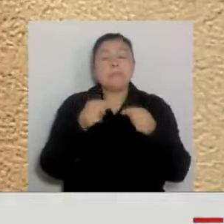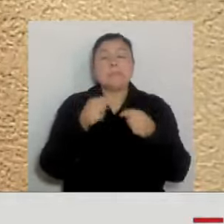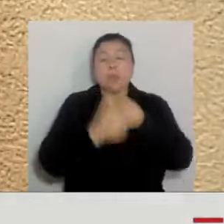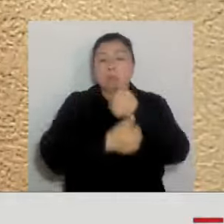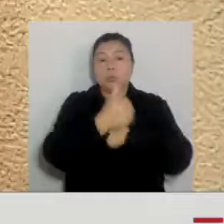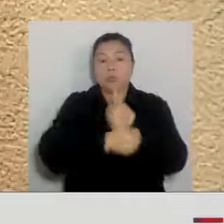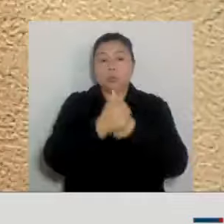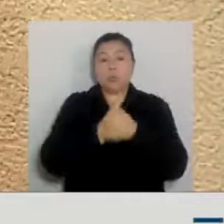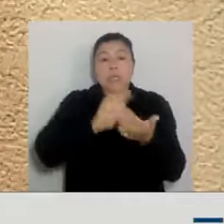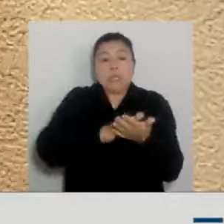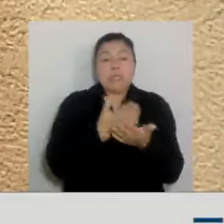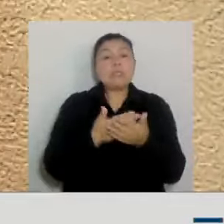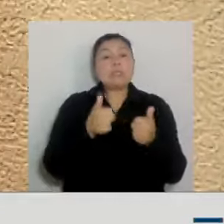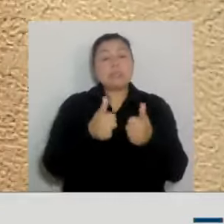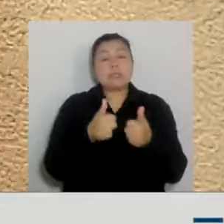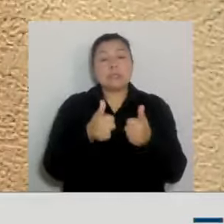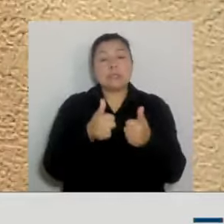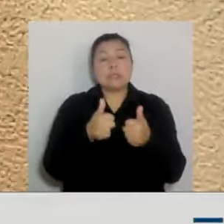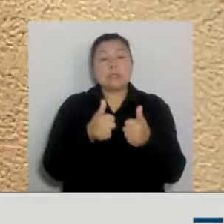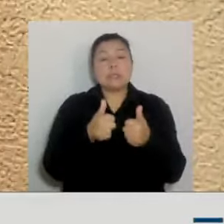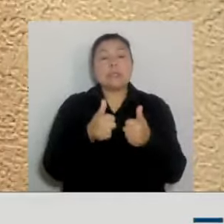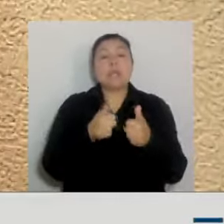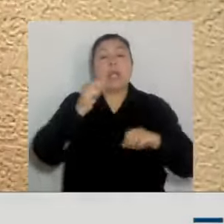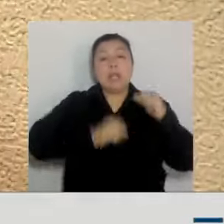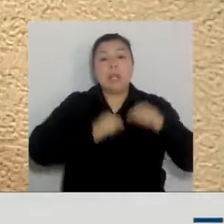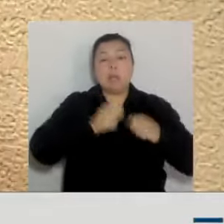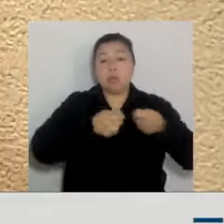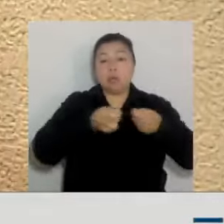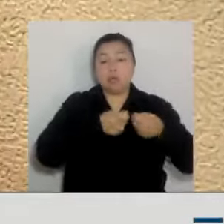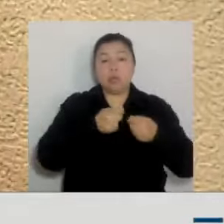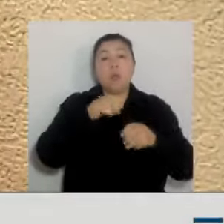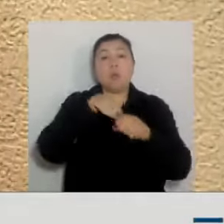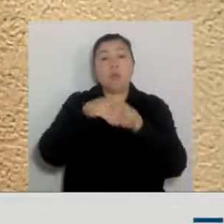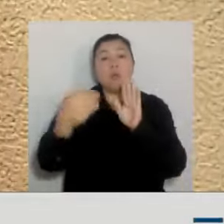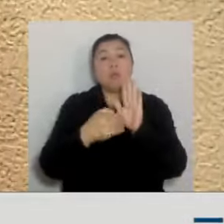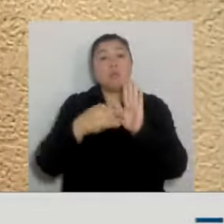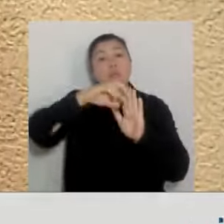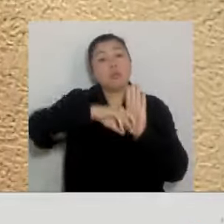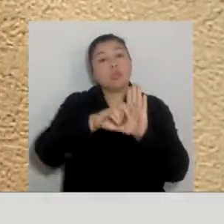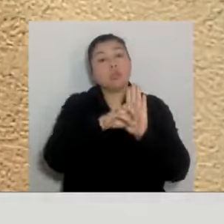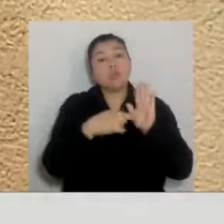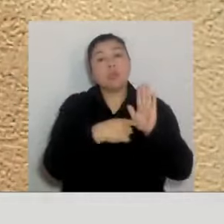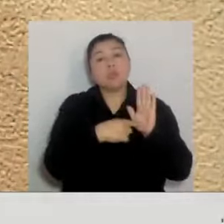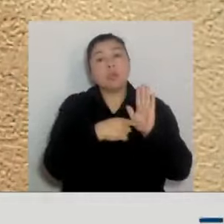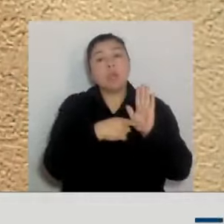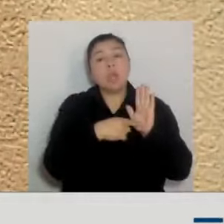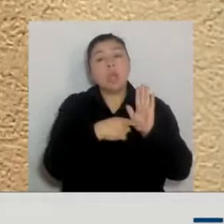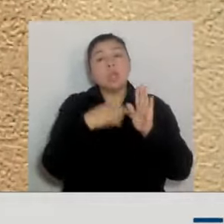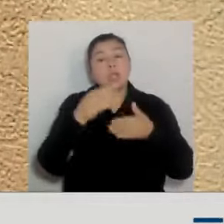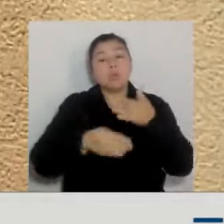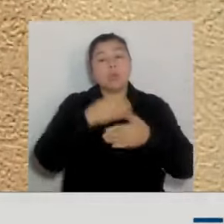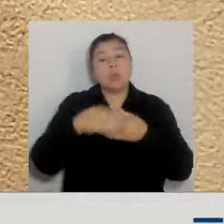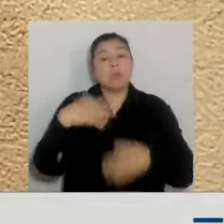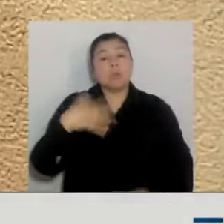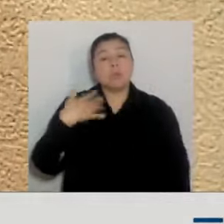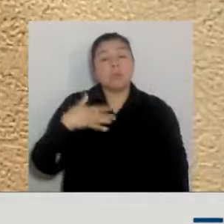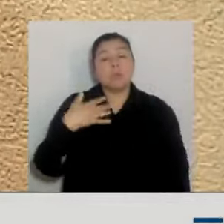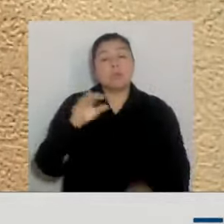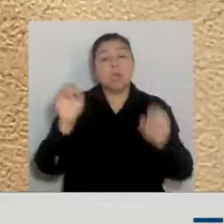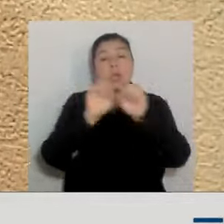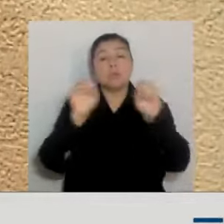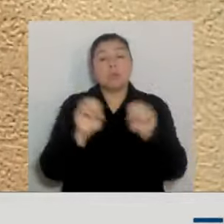entre los actores comerciales votaría a favor por este proyecto que es un paso significativo hacia un sistema más